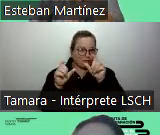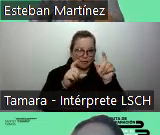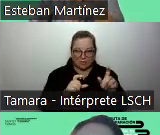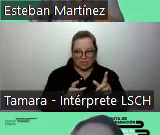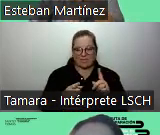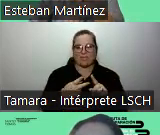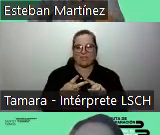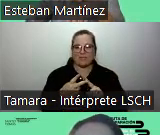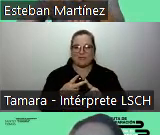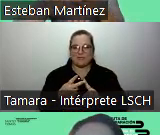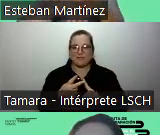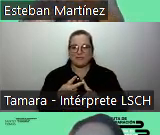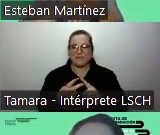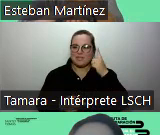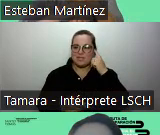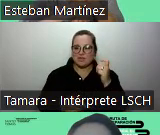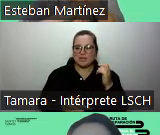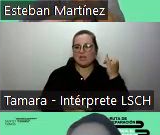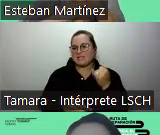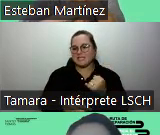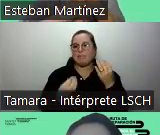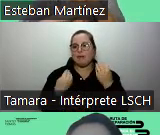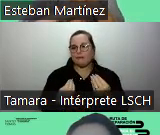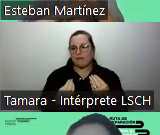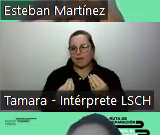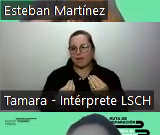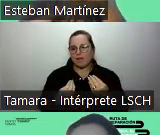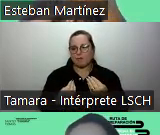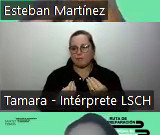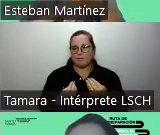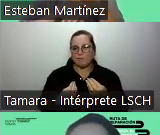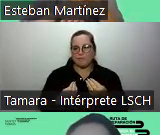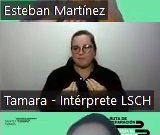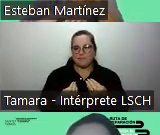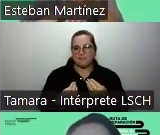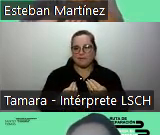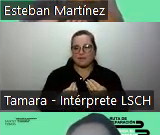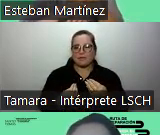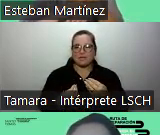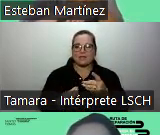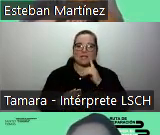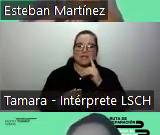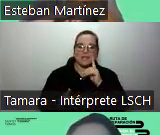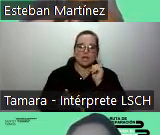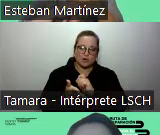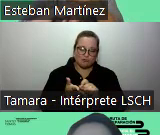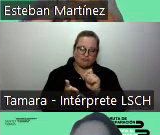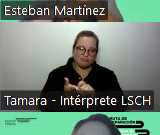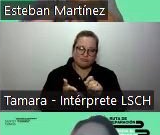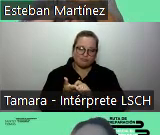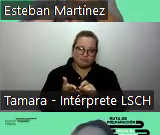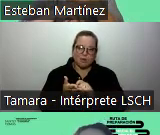e creo que siempre es bueno e tomar Tomar nota de y